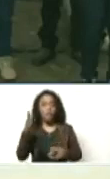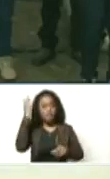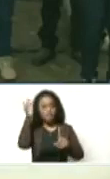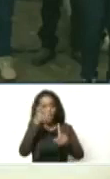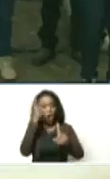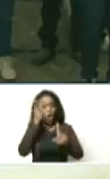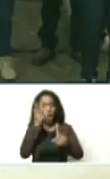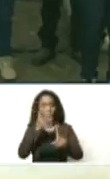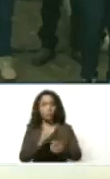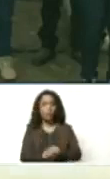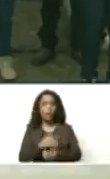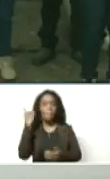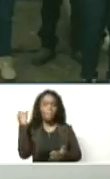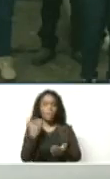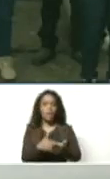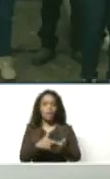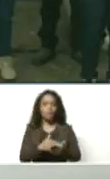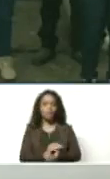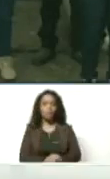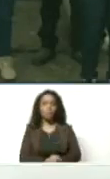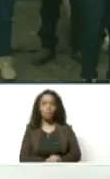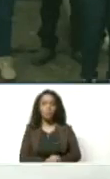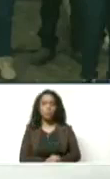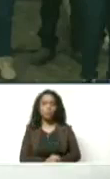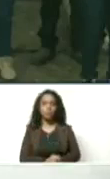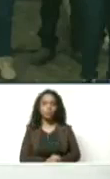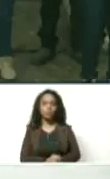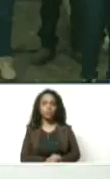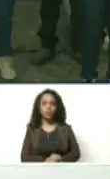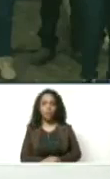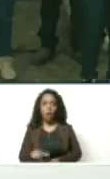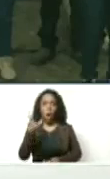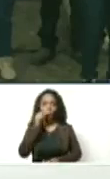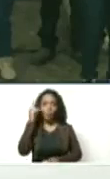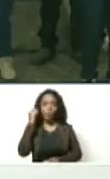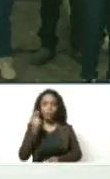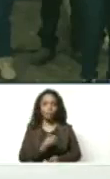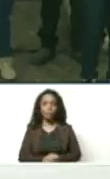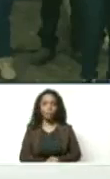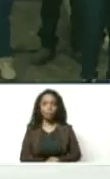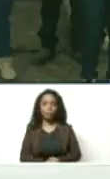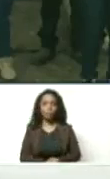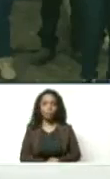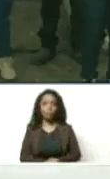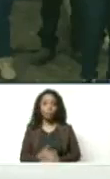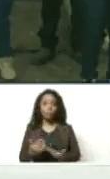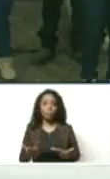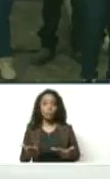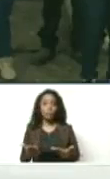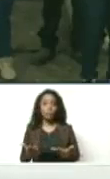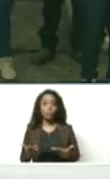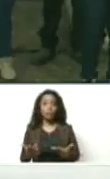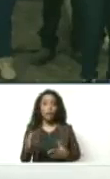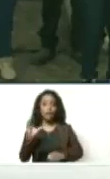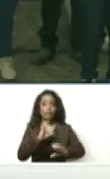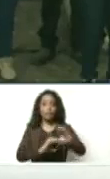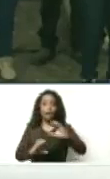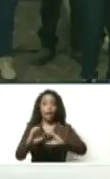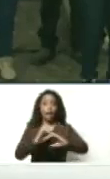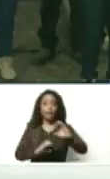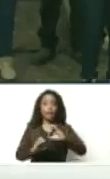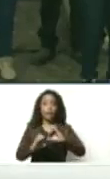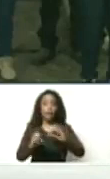formación de miles de hombres y mujeres en las ciencias